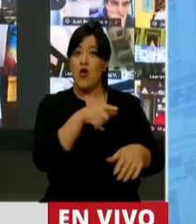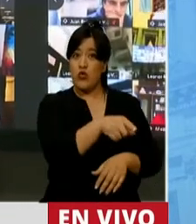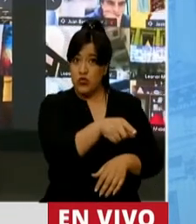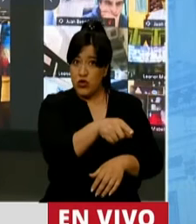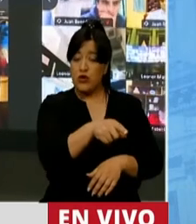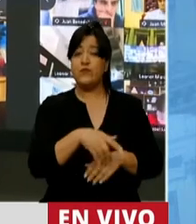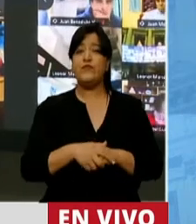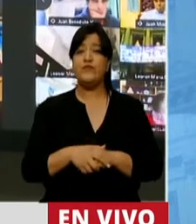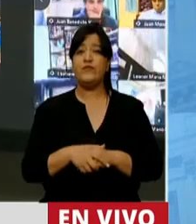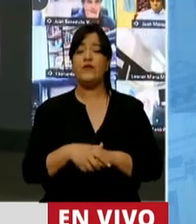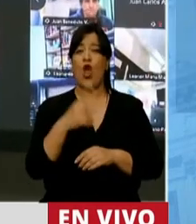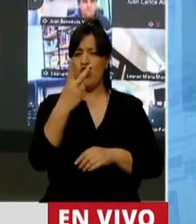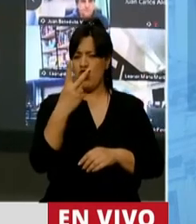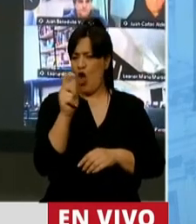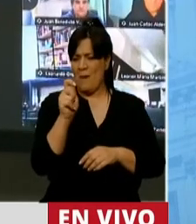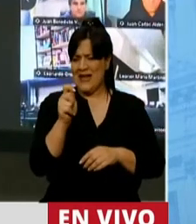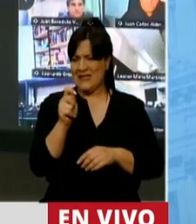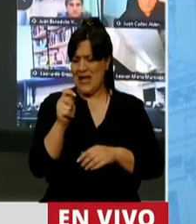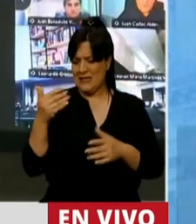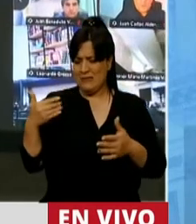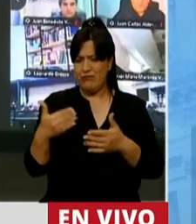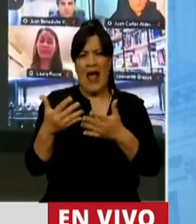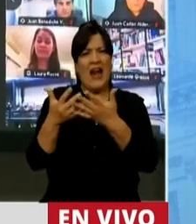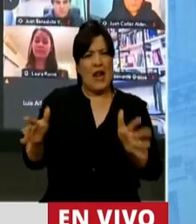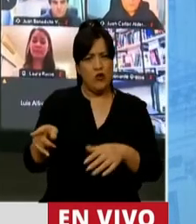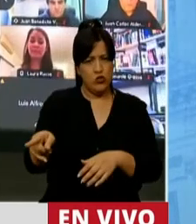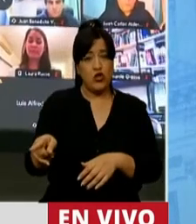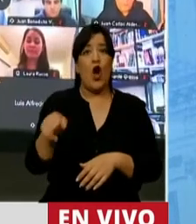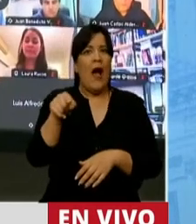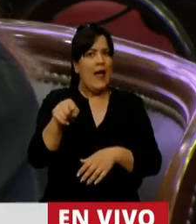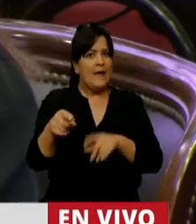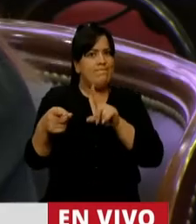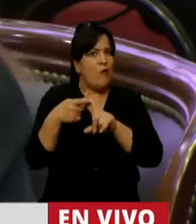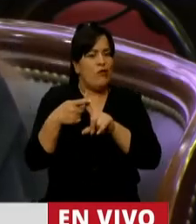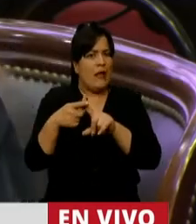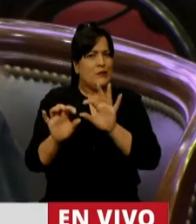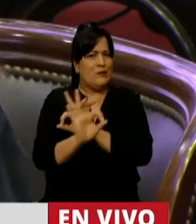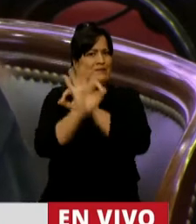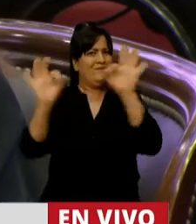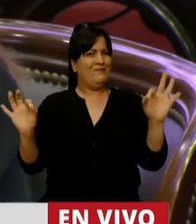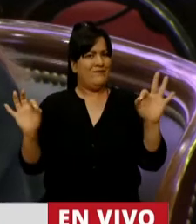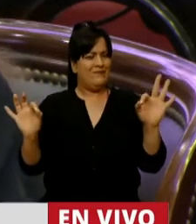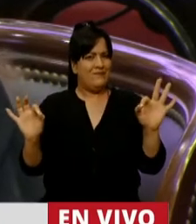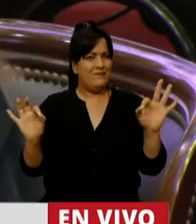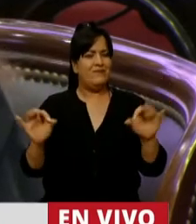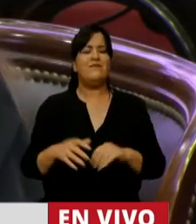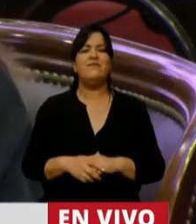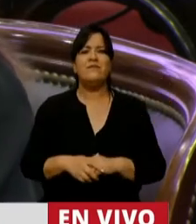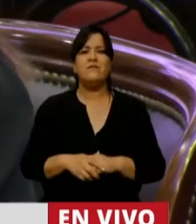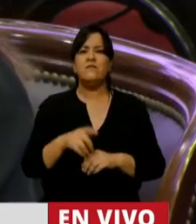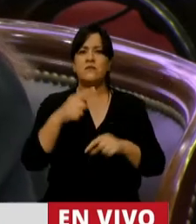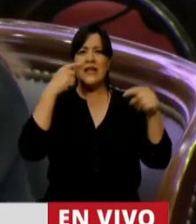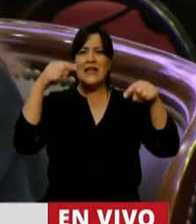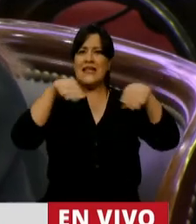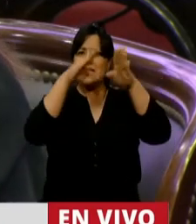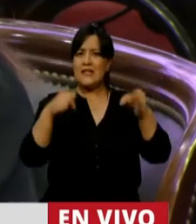hace 2 meses y todo esto ha impedido el contacto con institucional